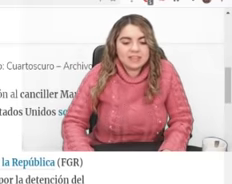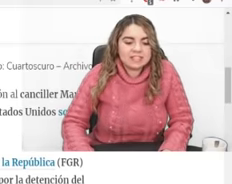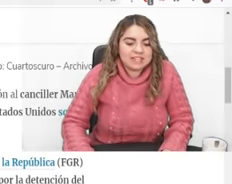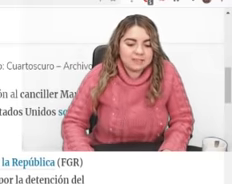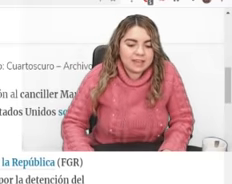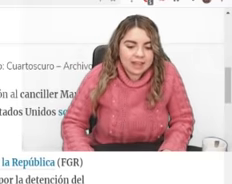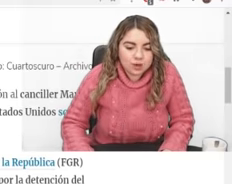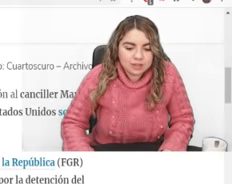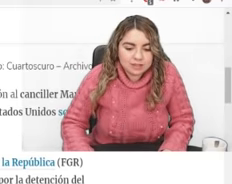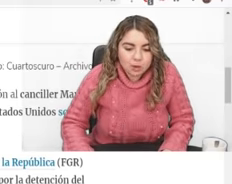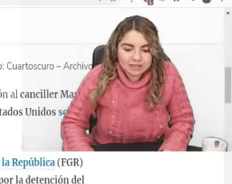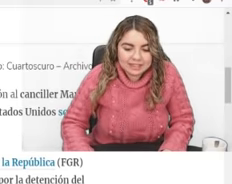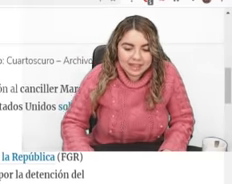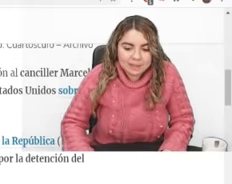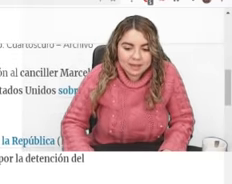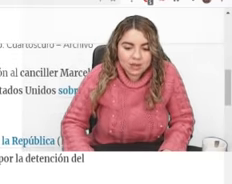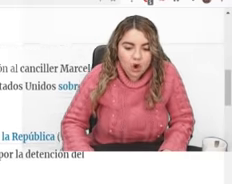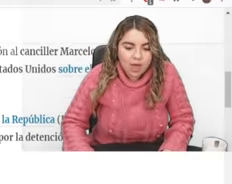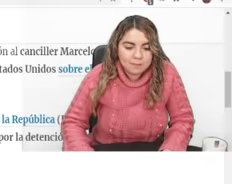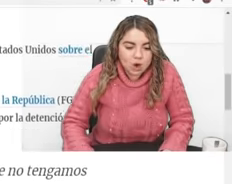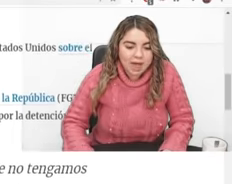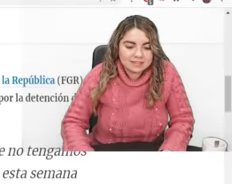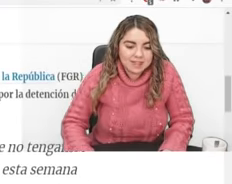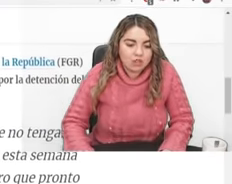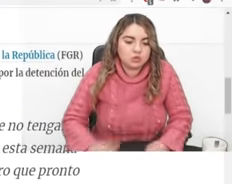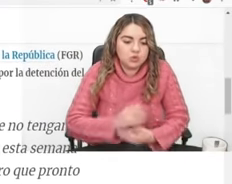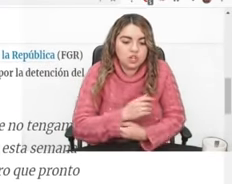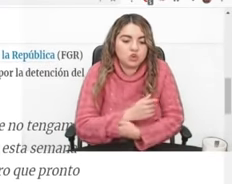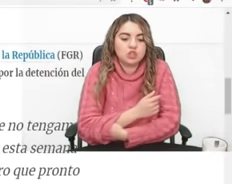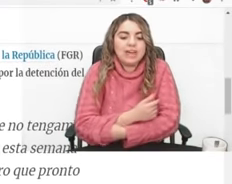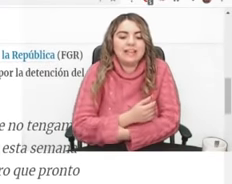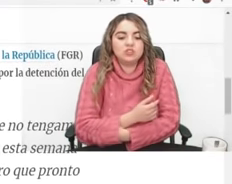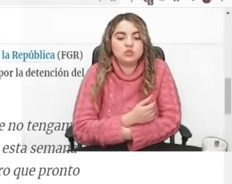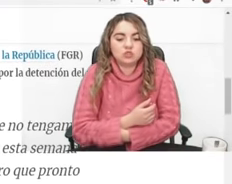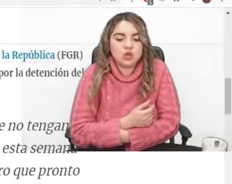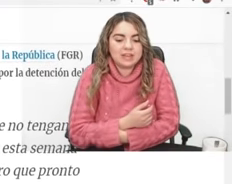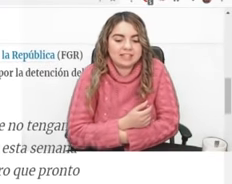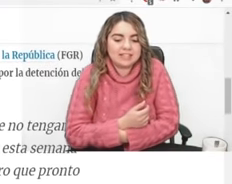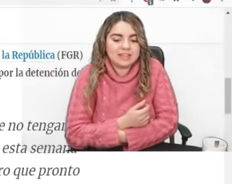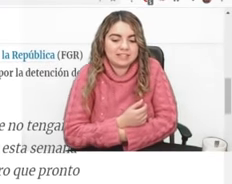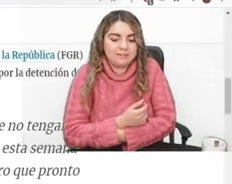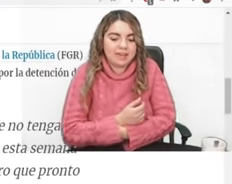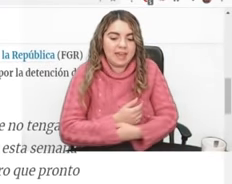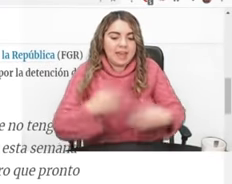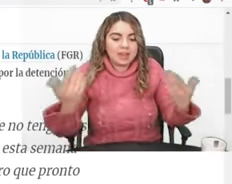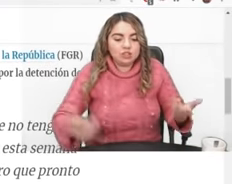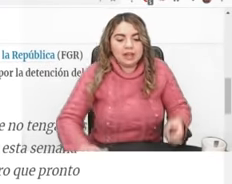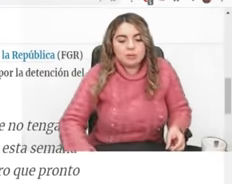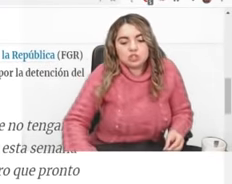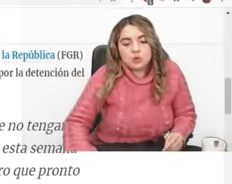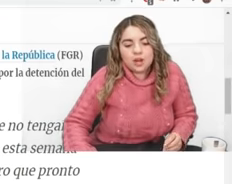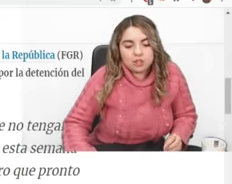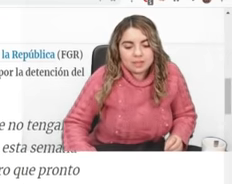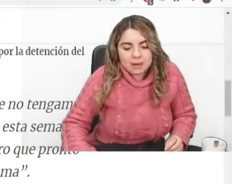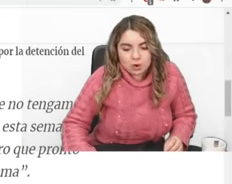de desclasificar la nota diplomática que México envió a Estados Unidos. Di la instrucción de que se desclasifique, que no